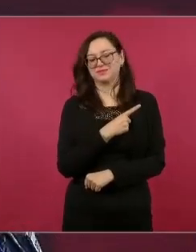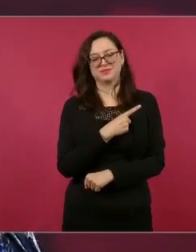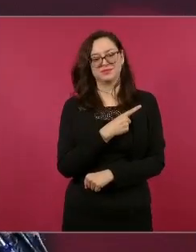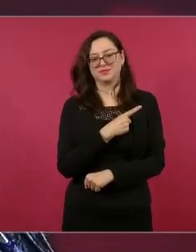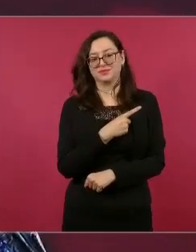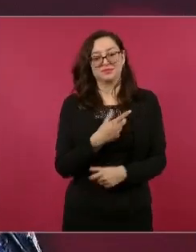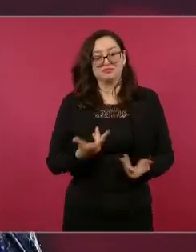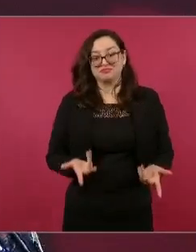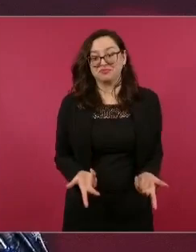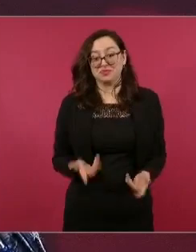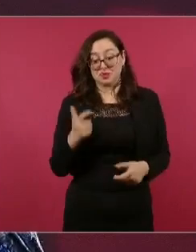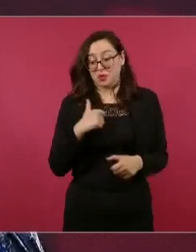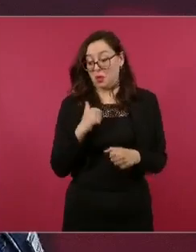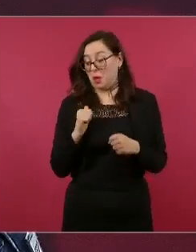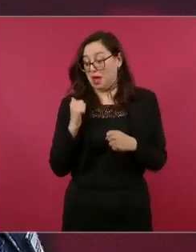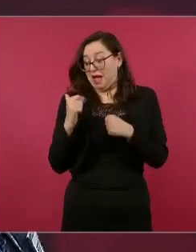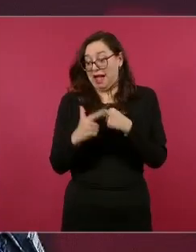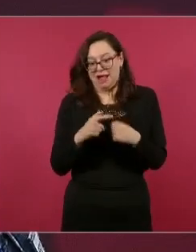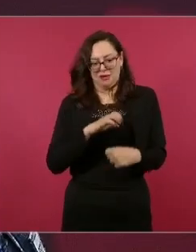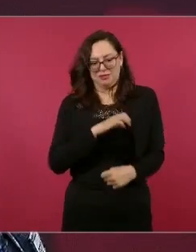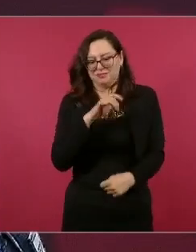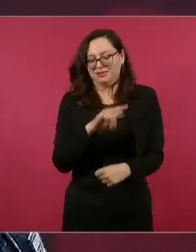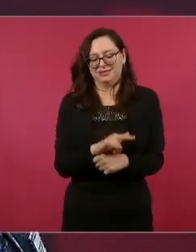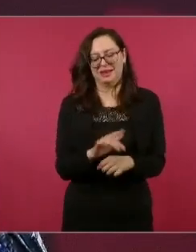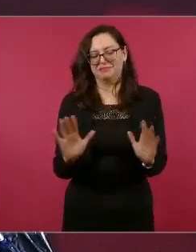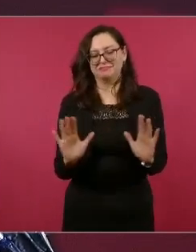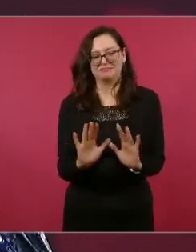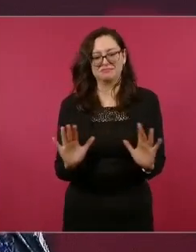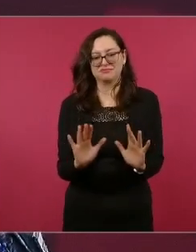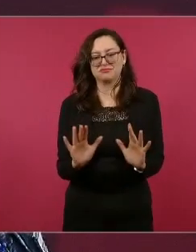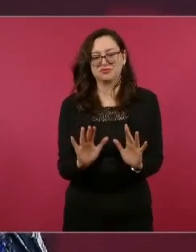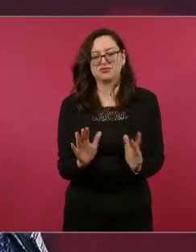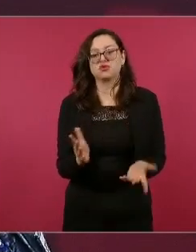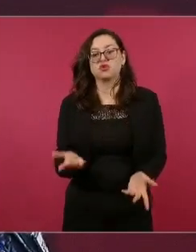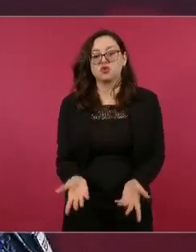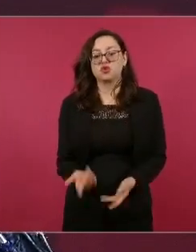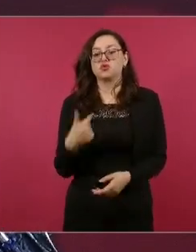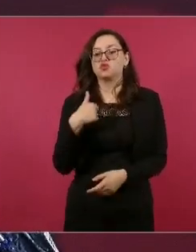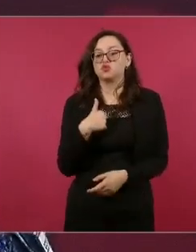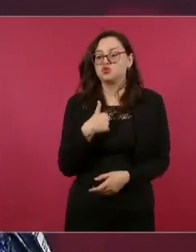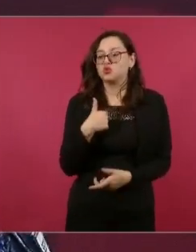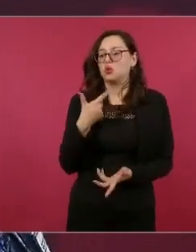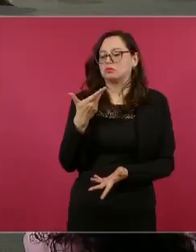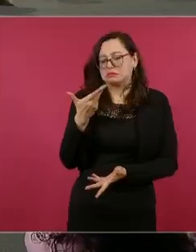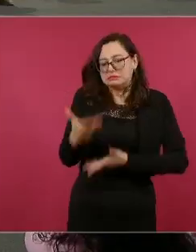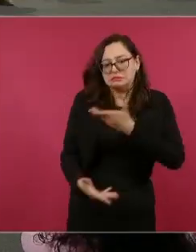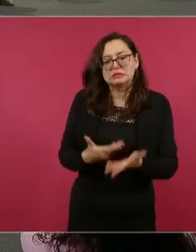no he hecho nada especial y he tenido la fortuna de estar donde he podido servir